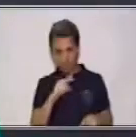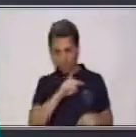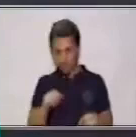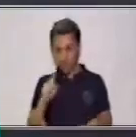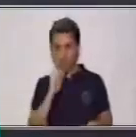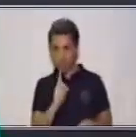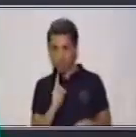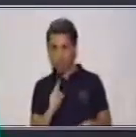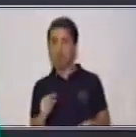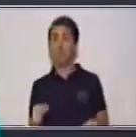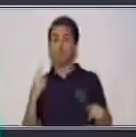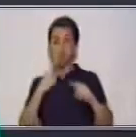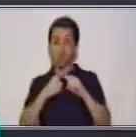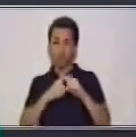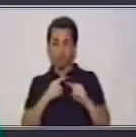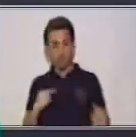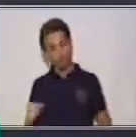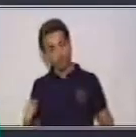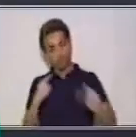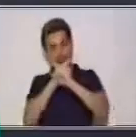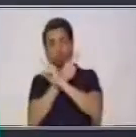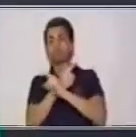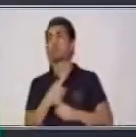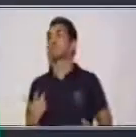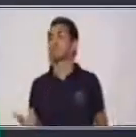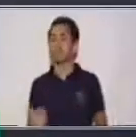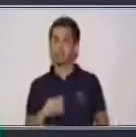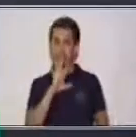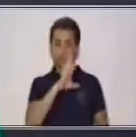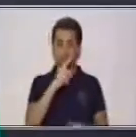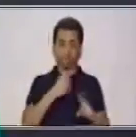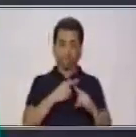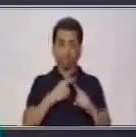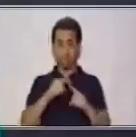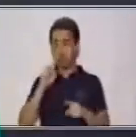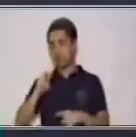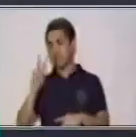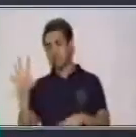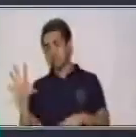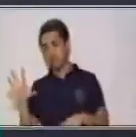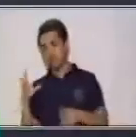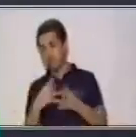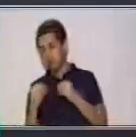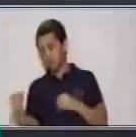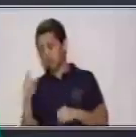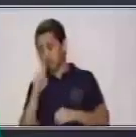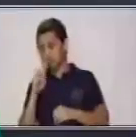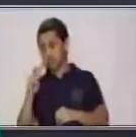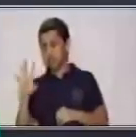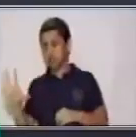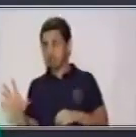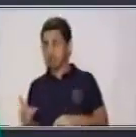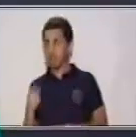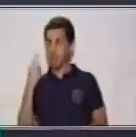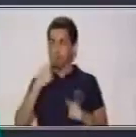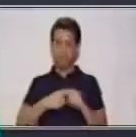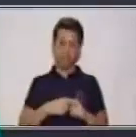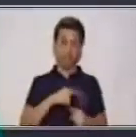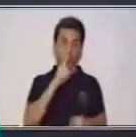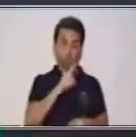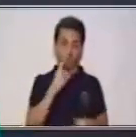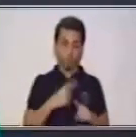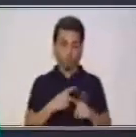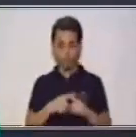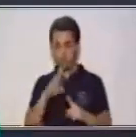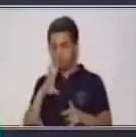multiplicando cruzado, nos quedaría 5 por 25, 125, más 1 por 4,